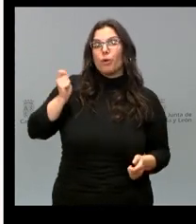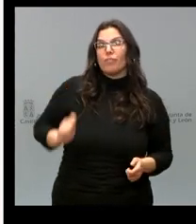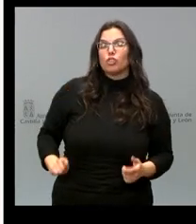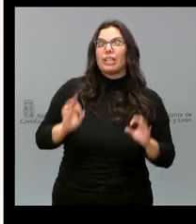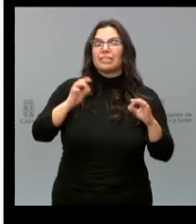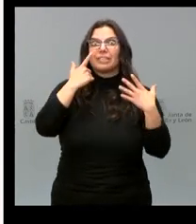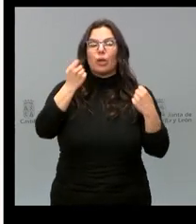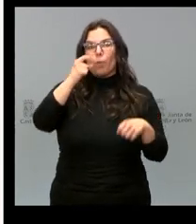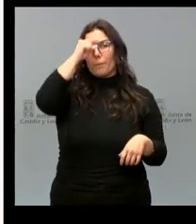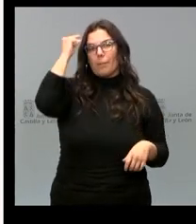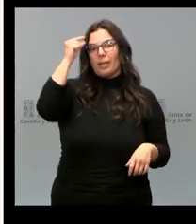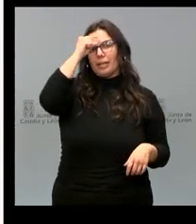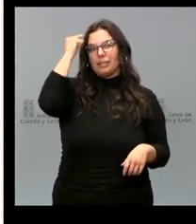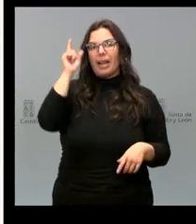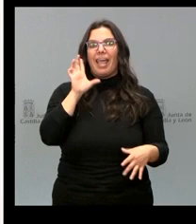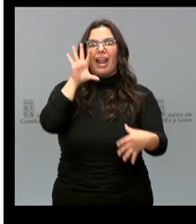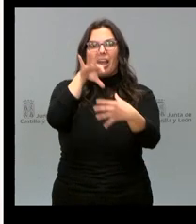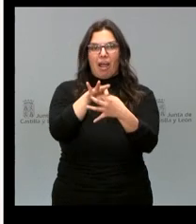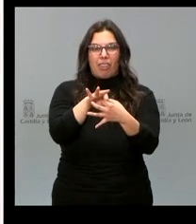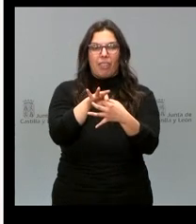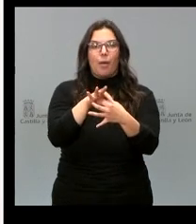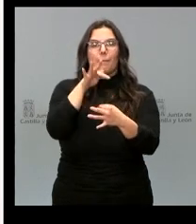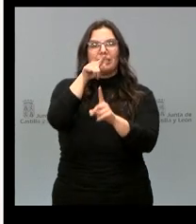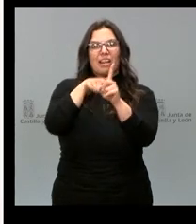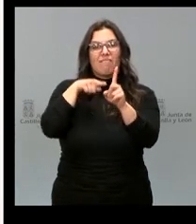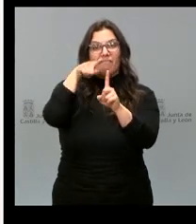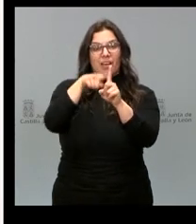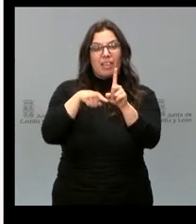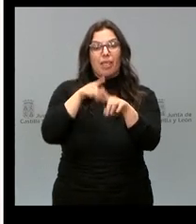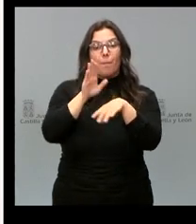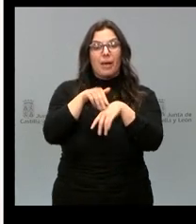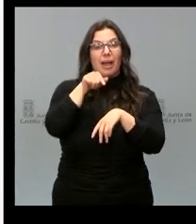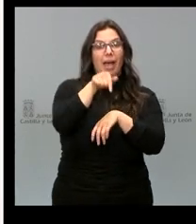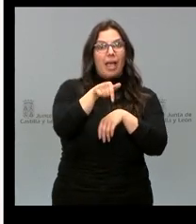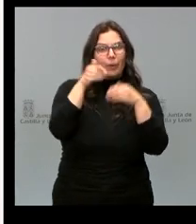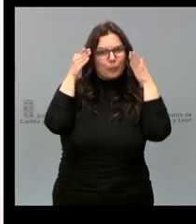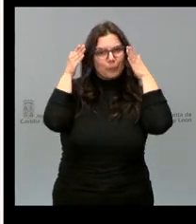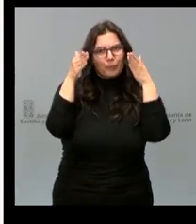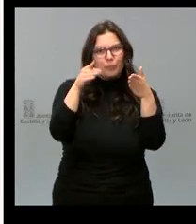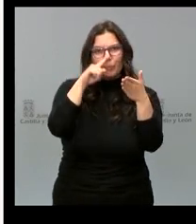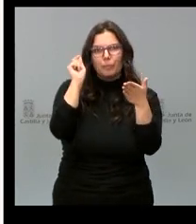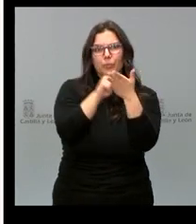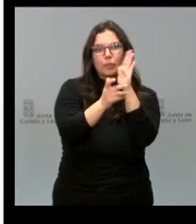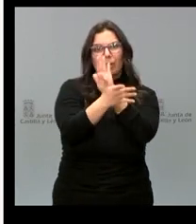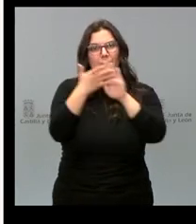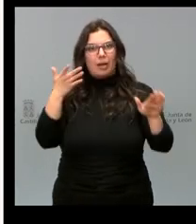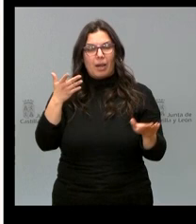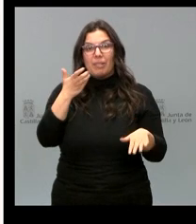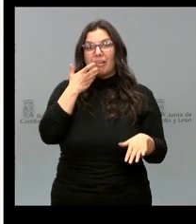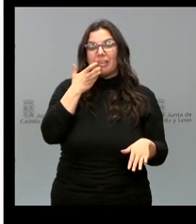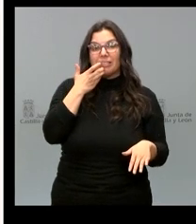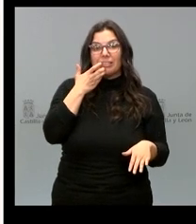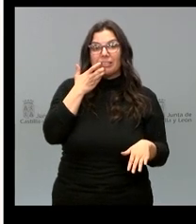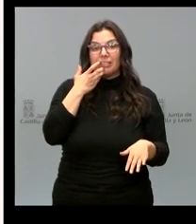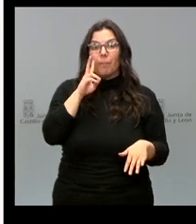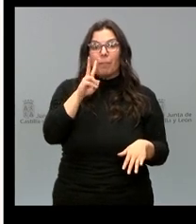salud mental de enlace y de referencia para intervenir de manera más rápida y eficaz sin necesidad